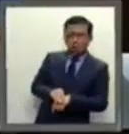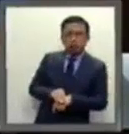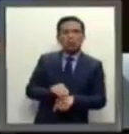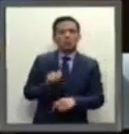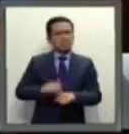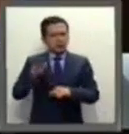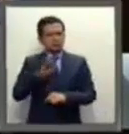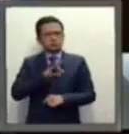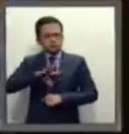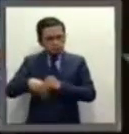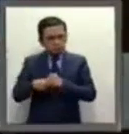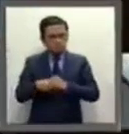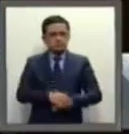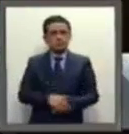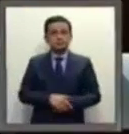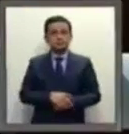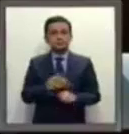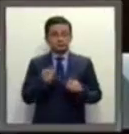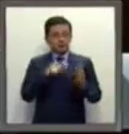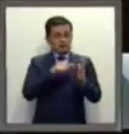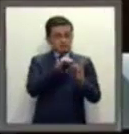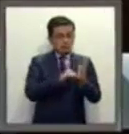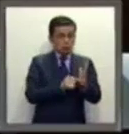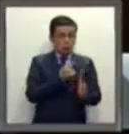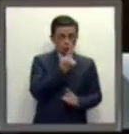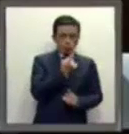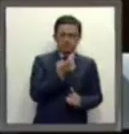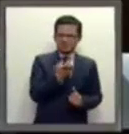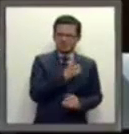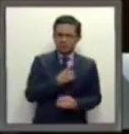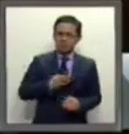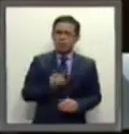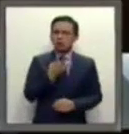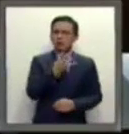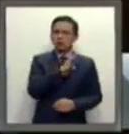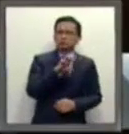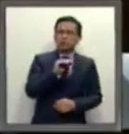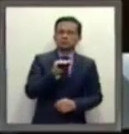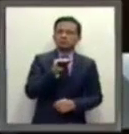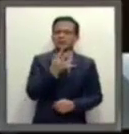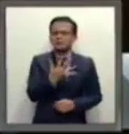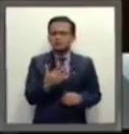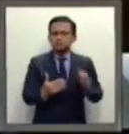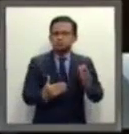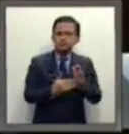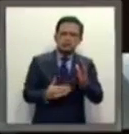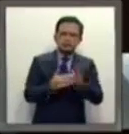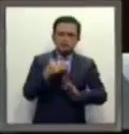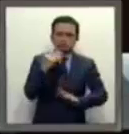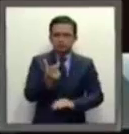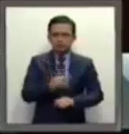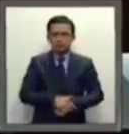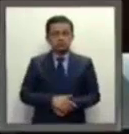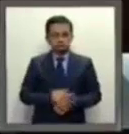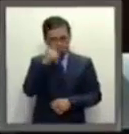deuda que se propone en la carátula del artículo 1 corresponde a 495 mil millones de pesos,